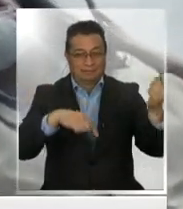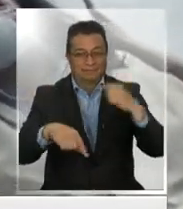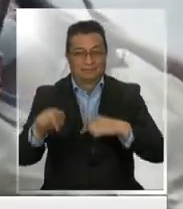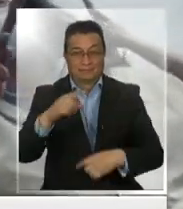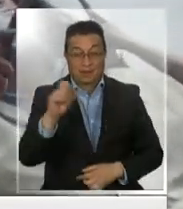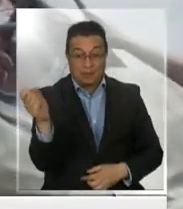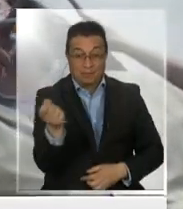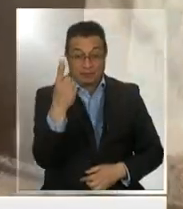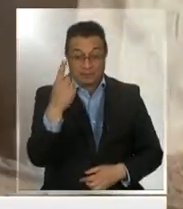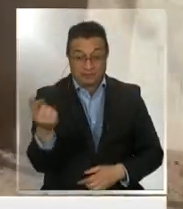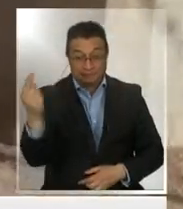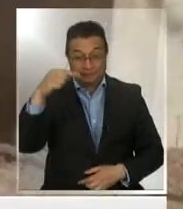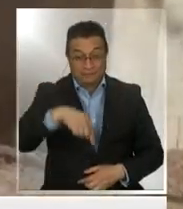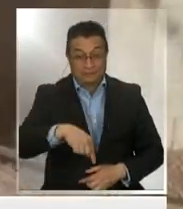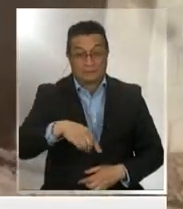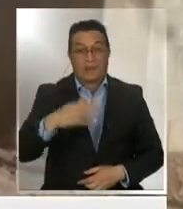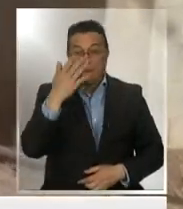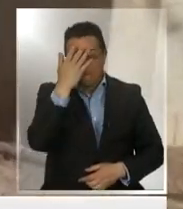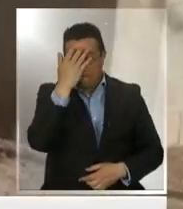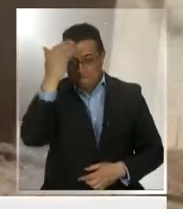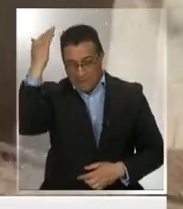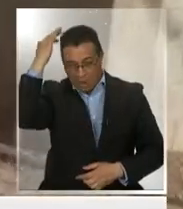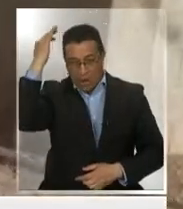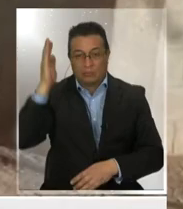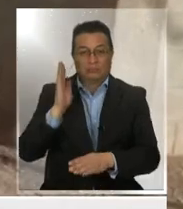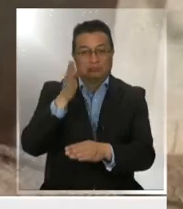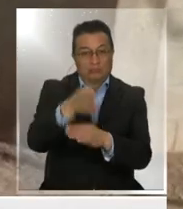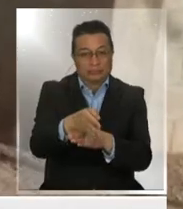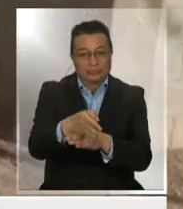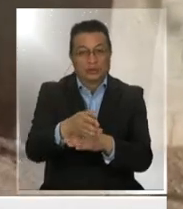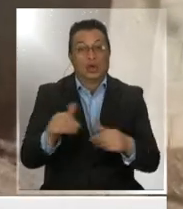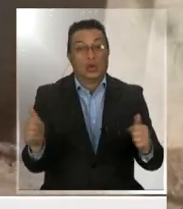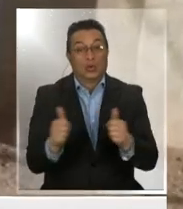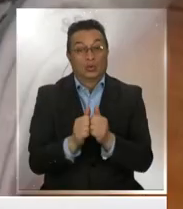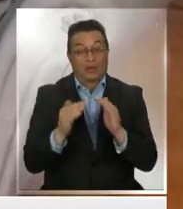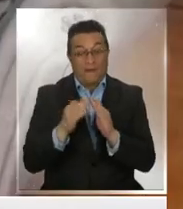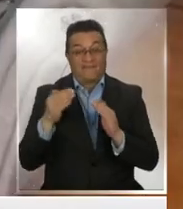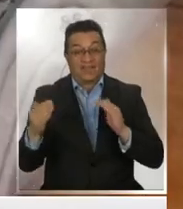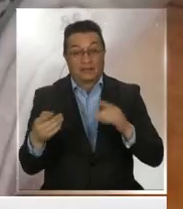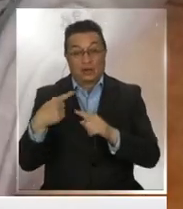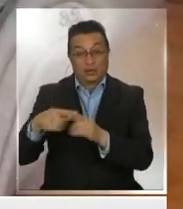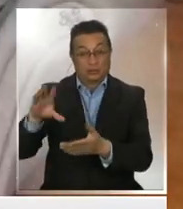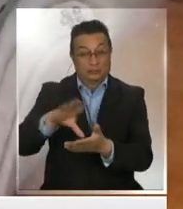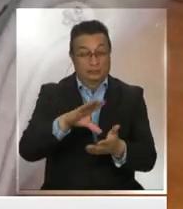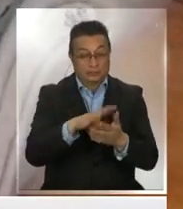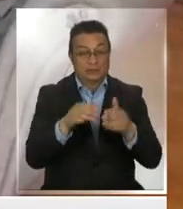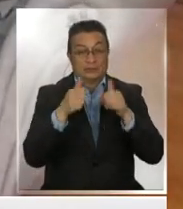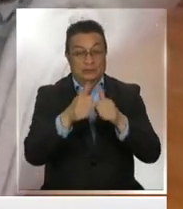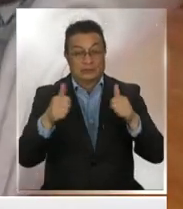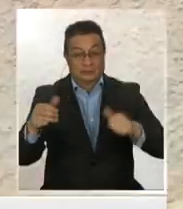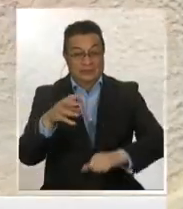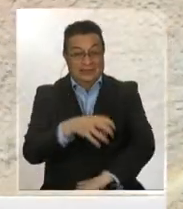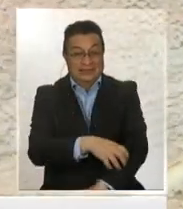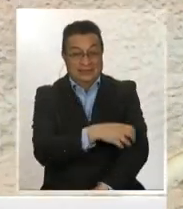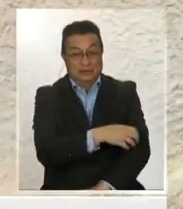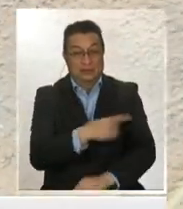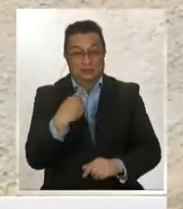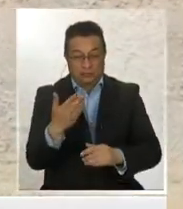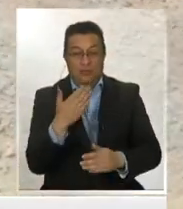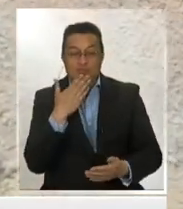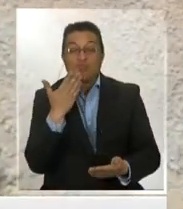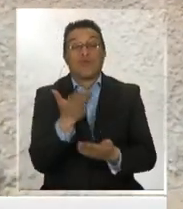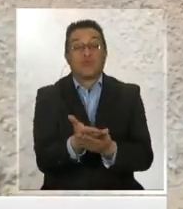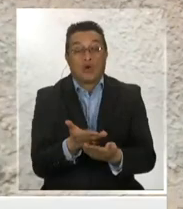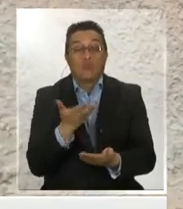Primero en llegar a la zona, Marco Enríquez Ominami. Junto a vecinos, extranjeros y autoridades regionales presentó sus